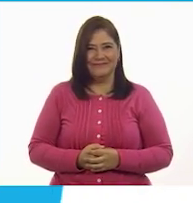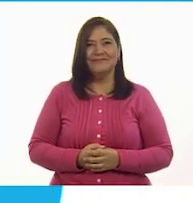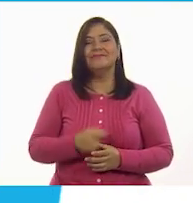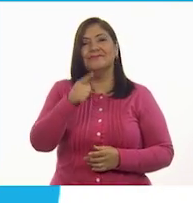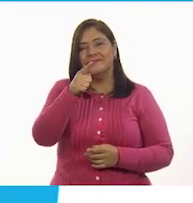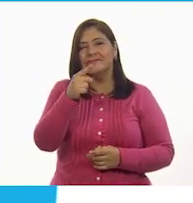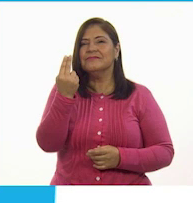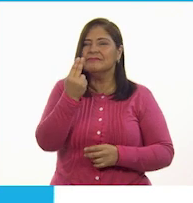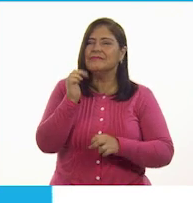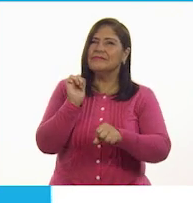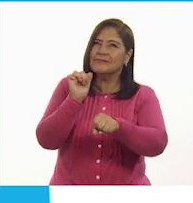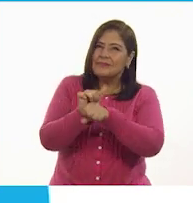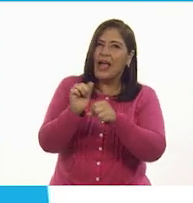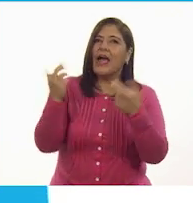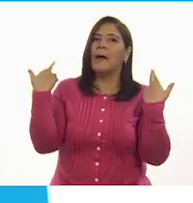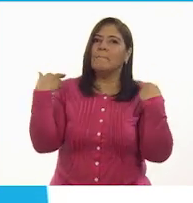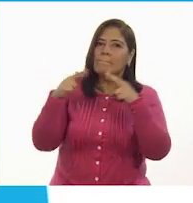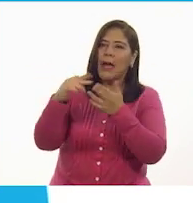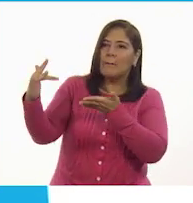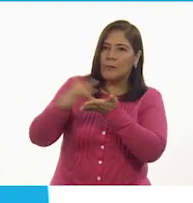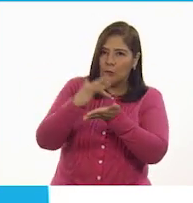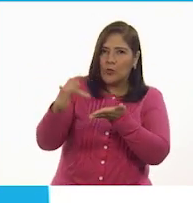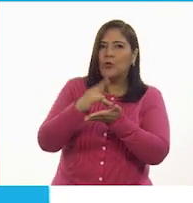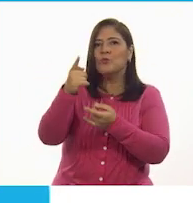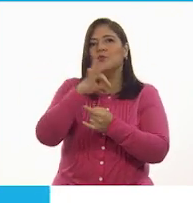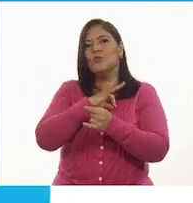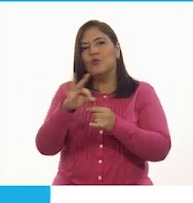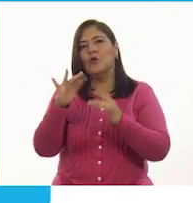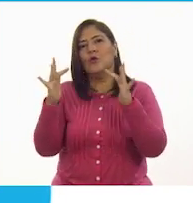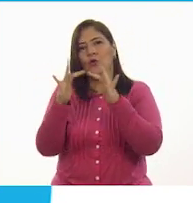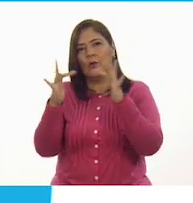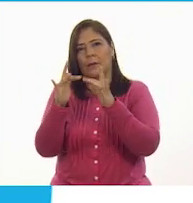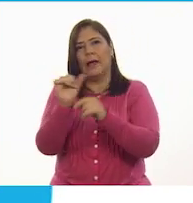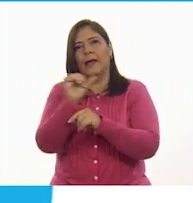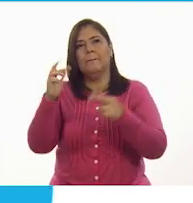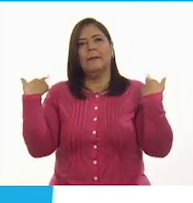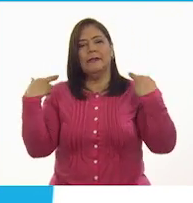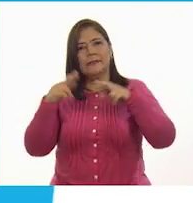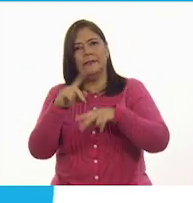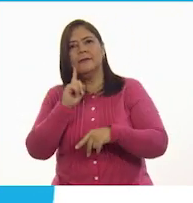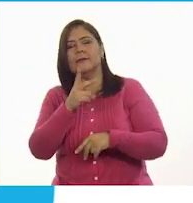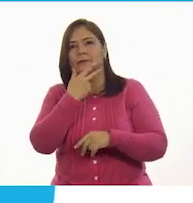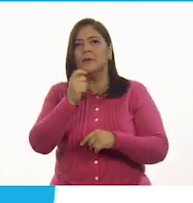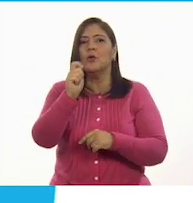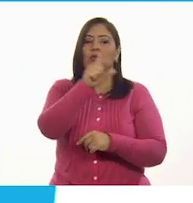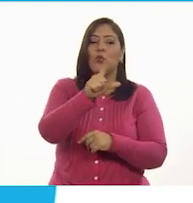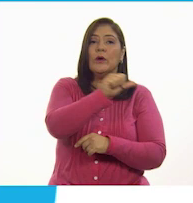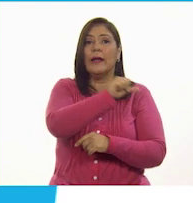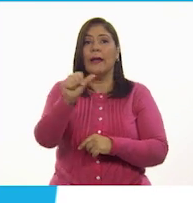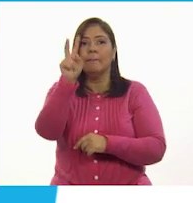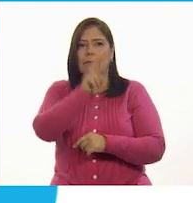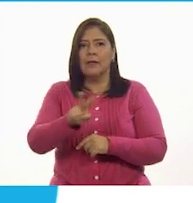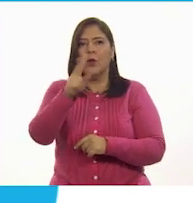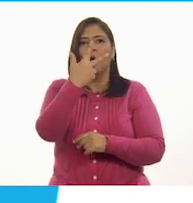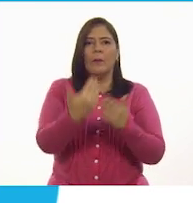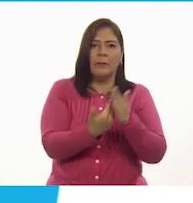Para solicitar apoyo pedagógico, comunícate con maestras y maestros de lunes a viernes de 8 a 20 horas al teléfono